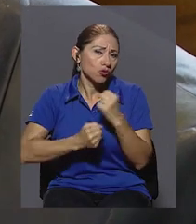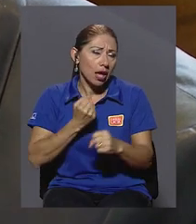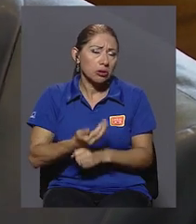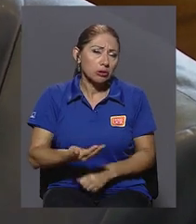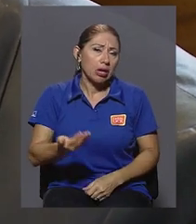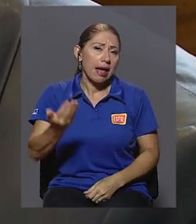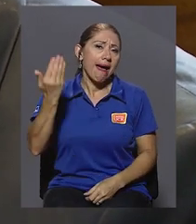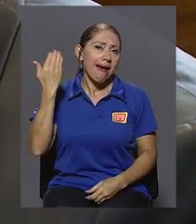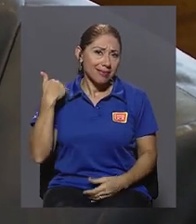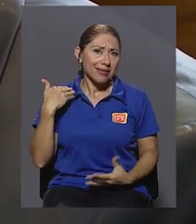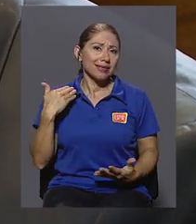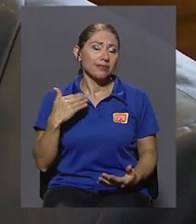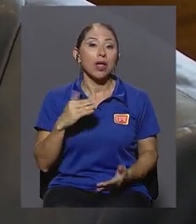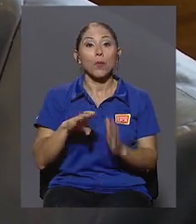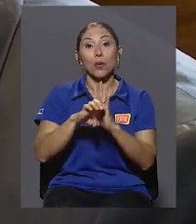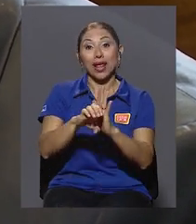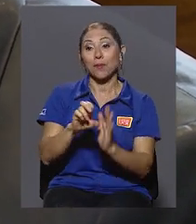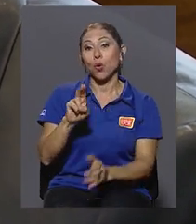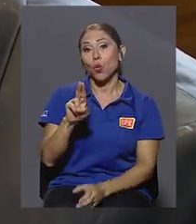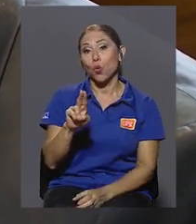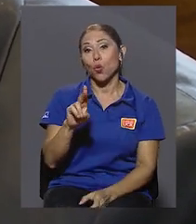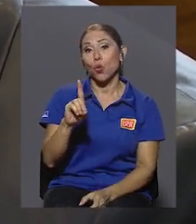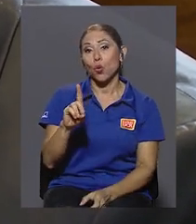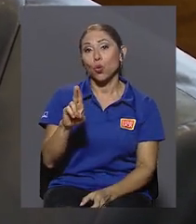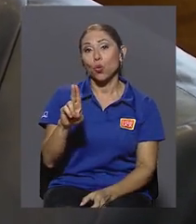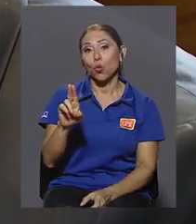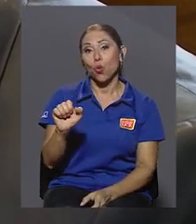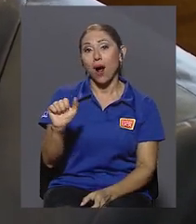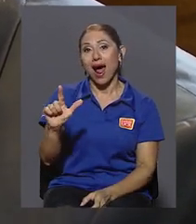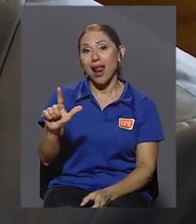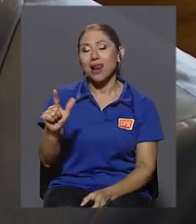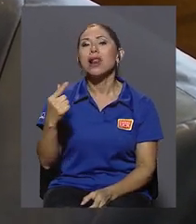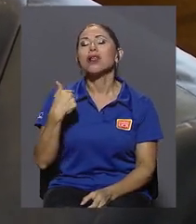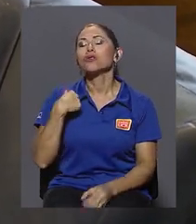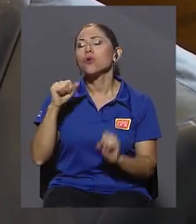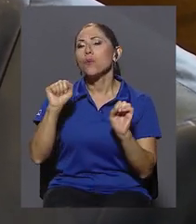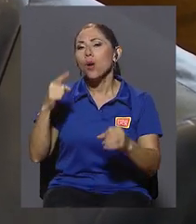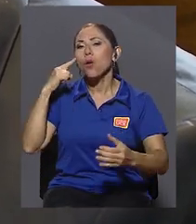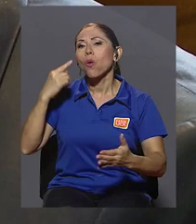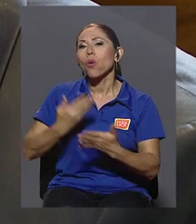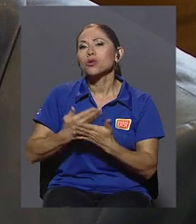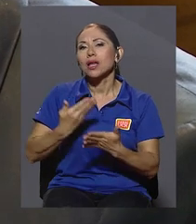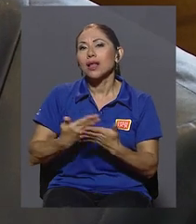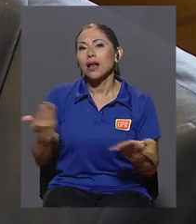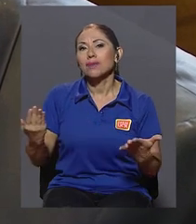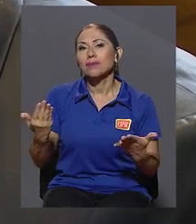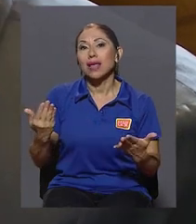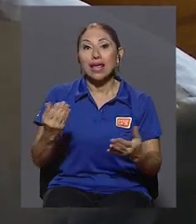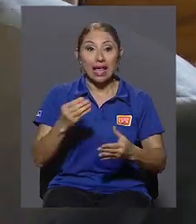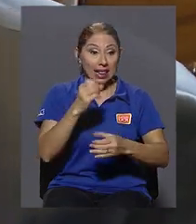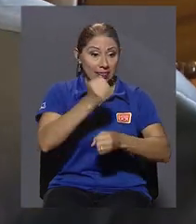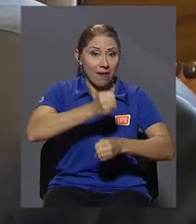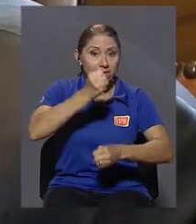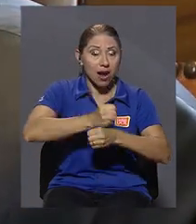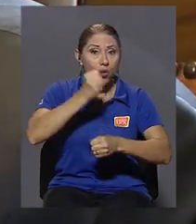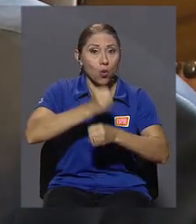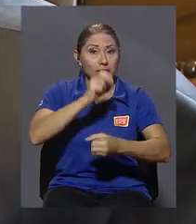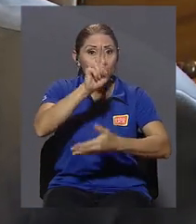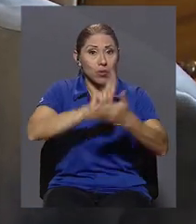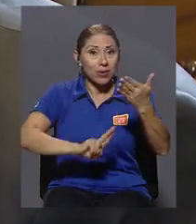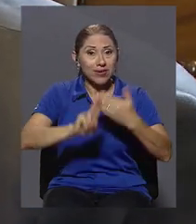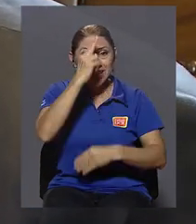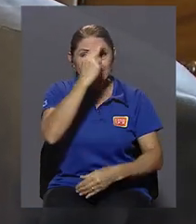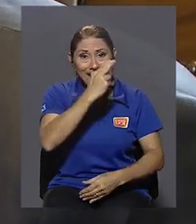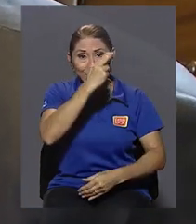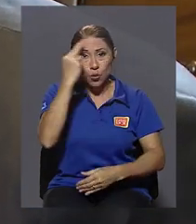de muchas décadas. En la UDUAL, por ejemplo, yo puedo constatar que el trabajo de las universidades católicas, por ejemplo,